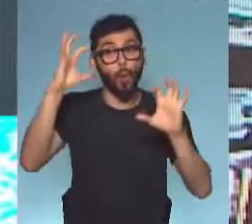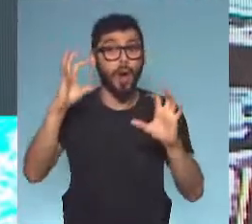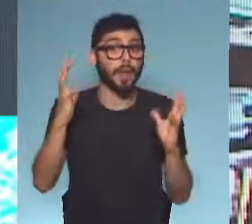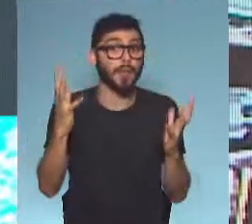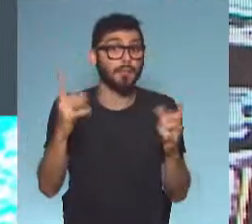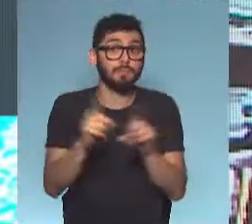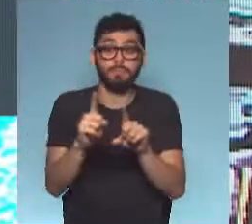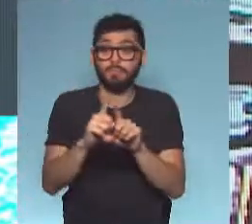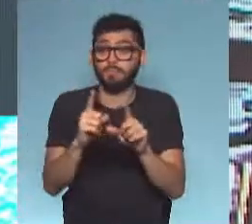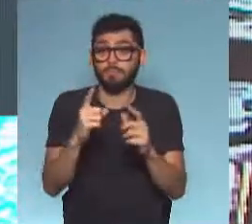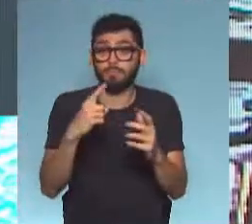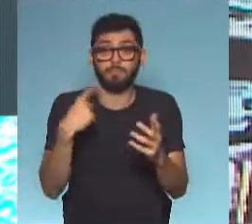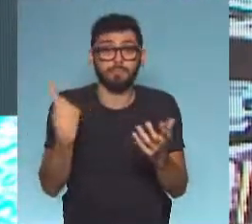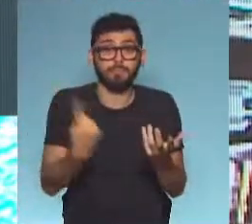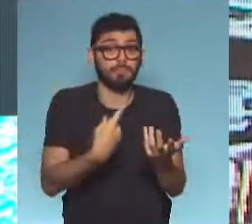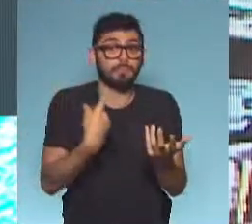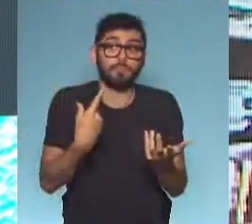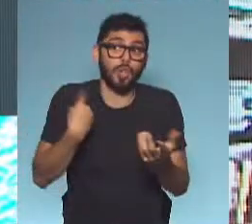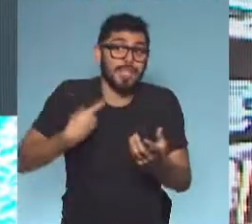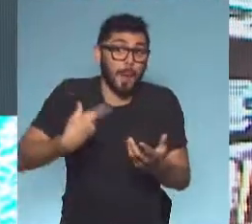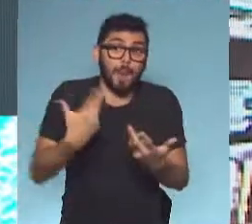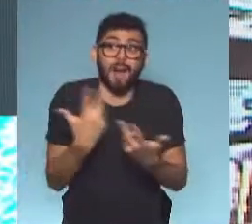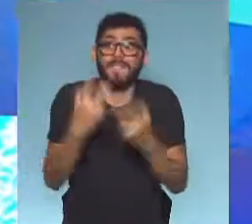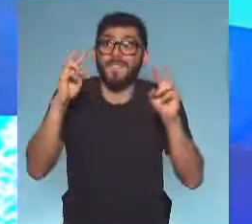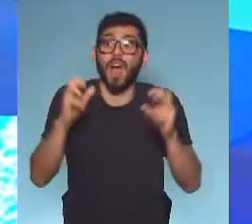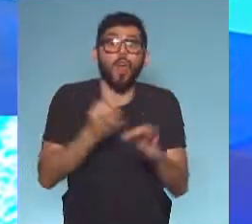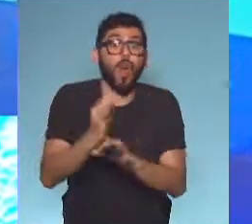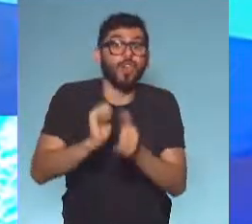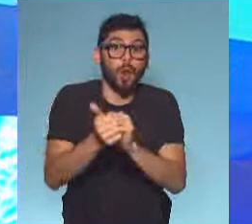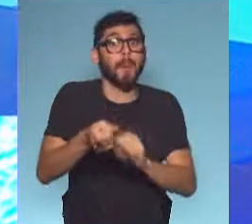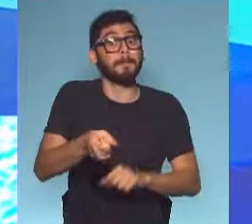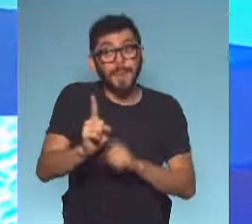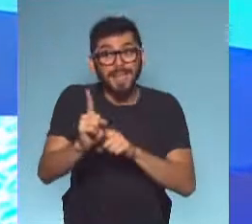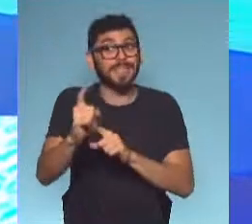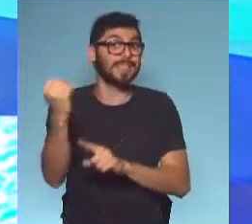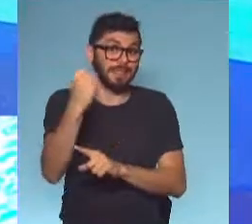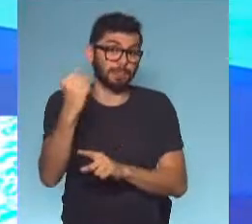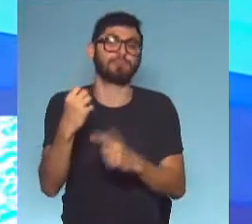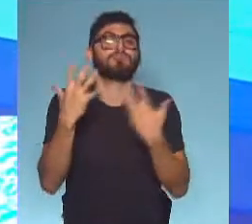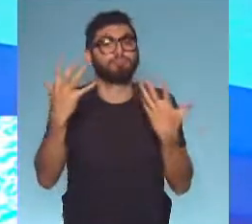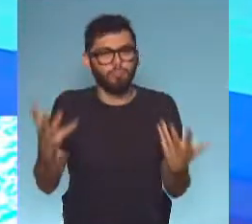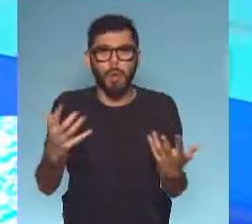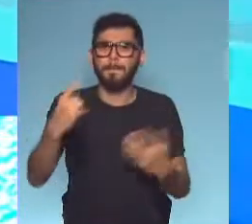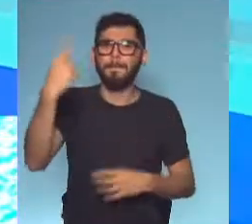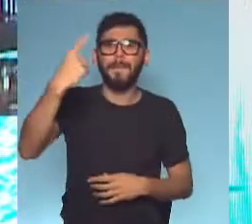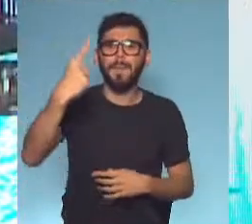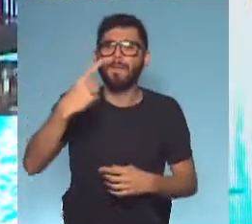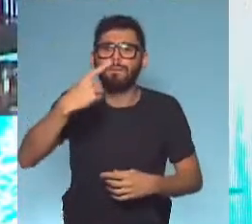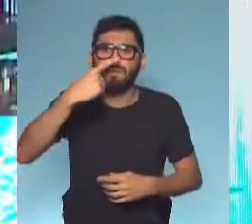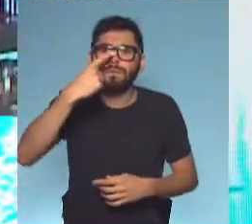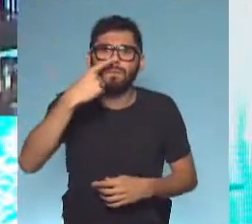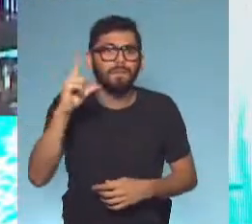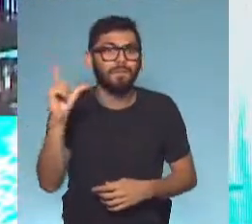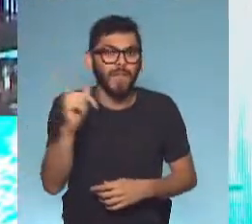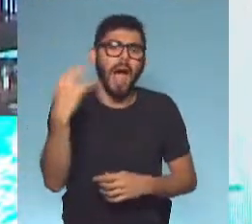los días que hablamos de educación sexual, el pene es muy importante, así que vamos a ir con la primer curiosidad, que tenemos